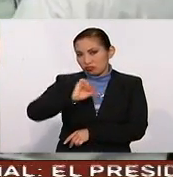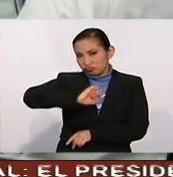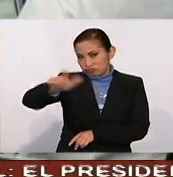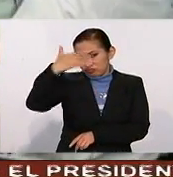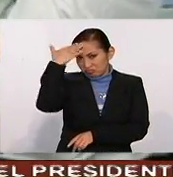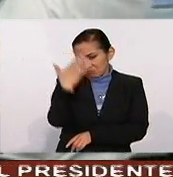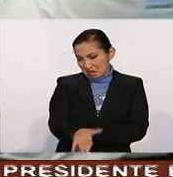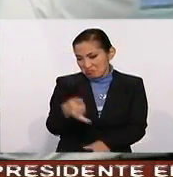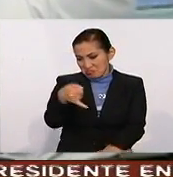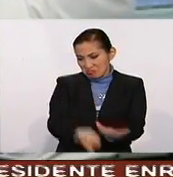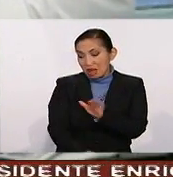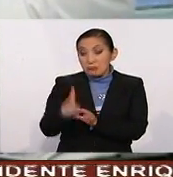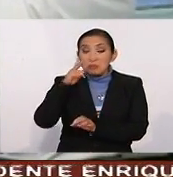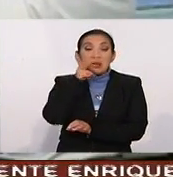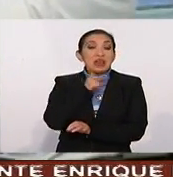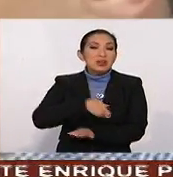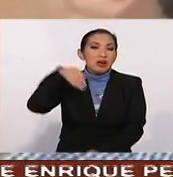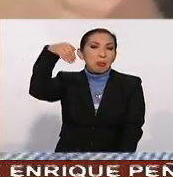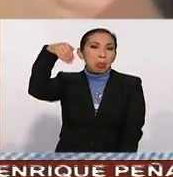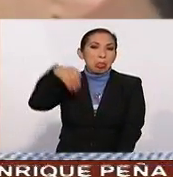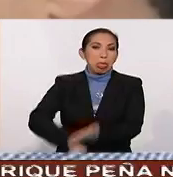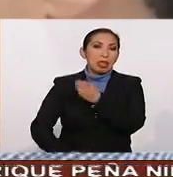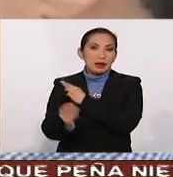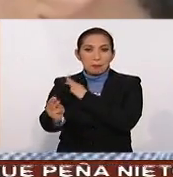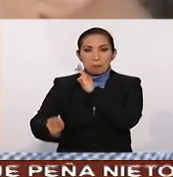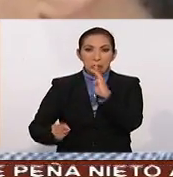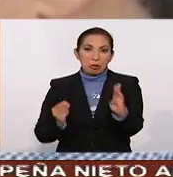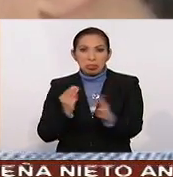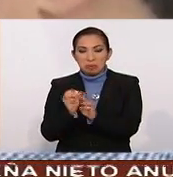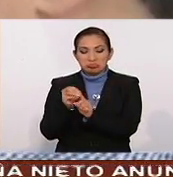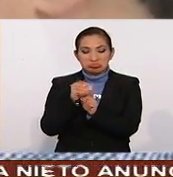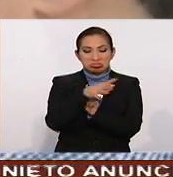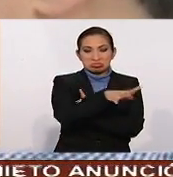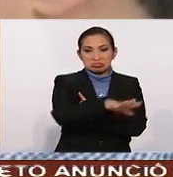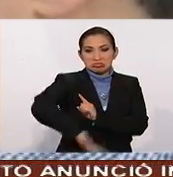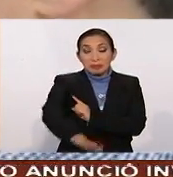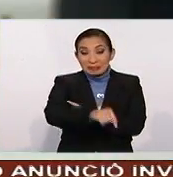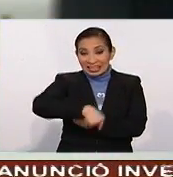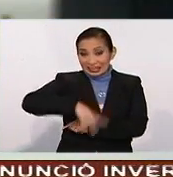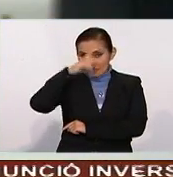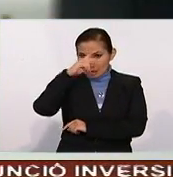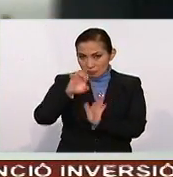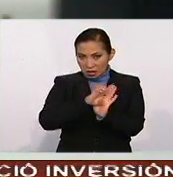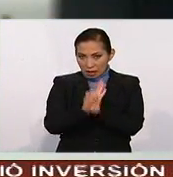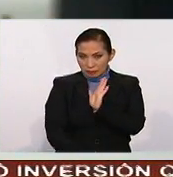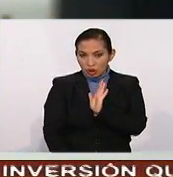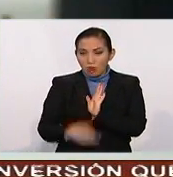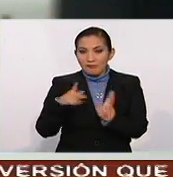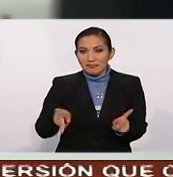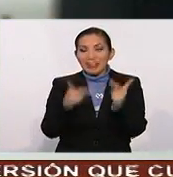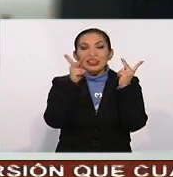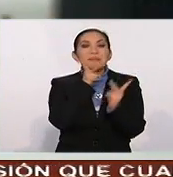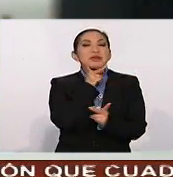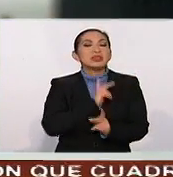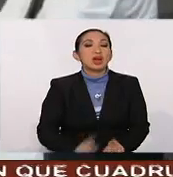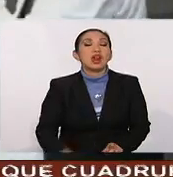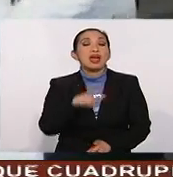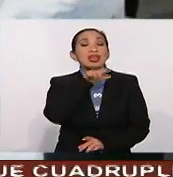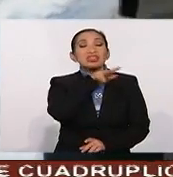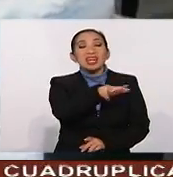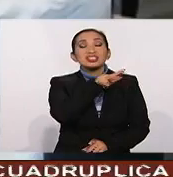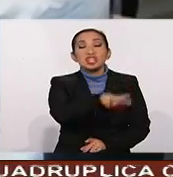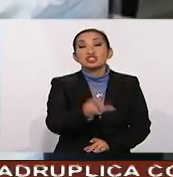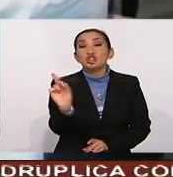la caída en el precio del petróleo en todo el mundo. En México, la mezcla del crudo mexicano cerró a